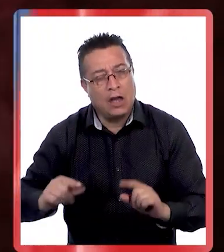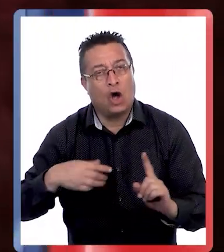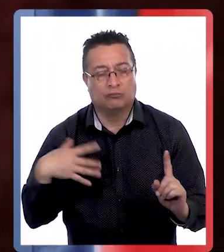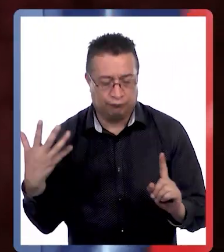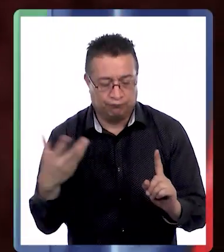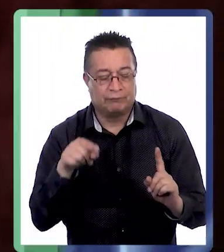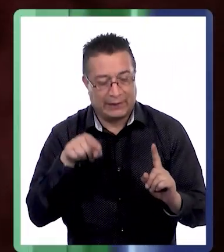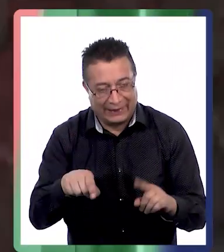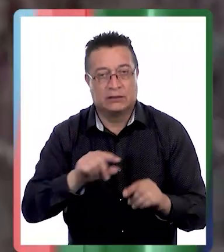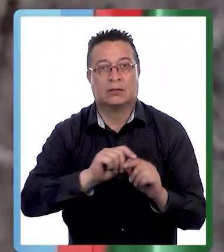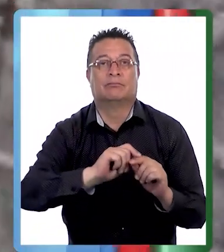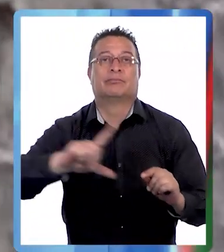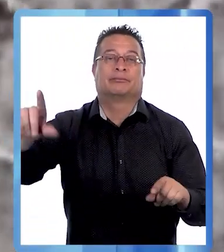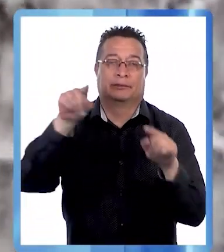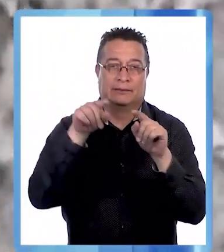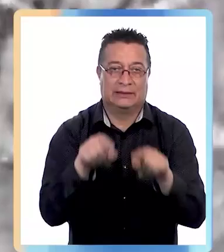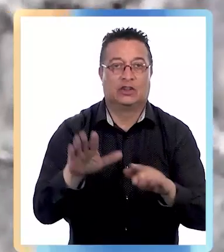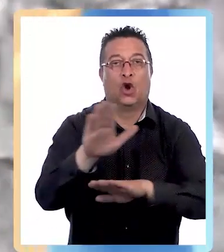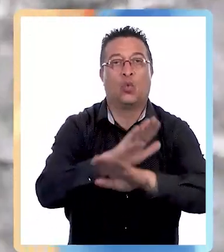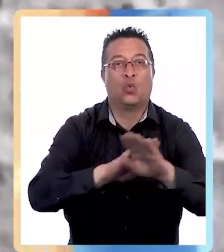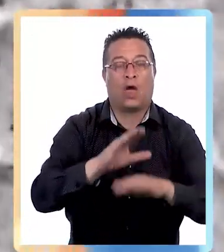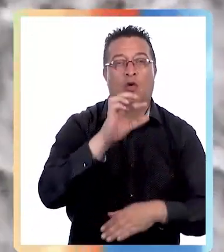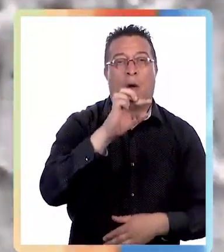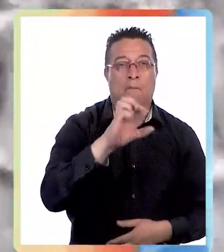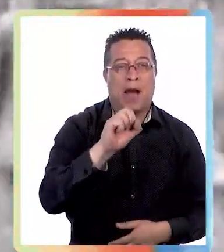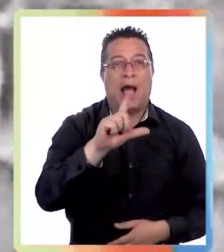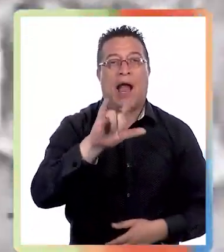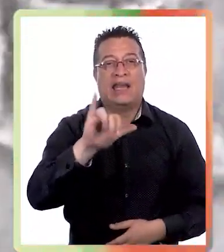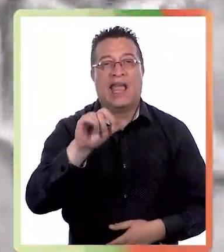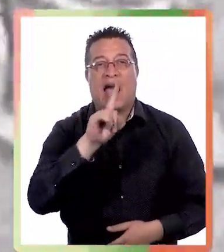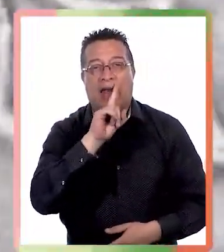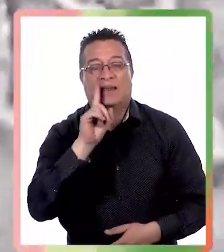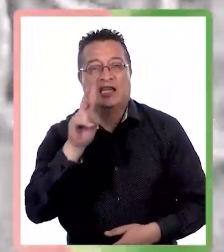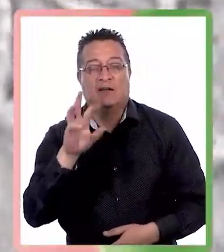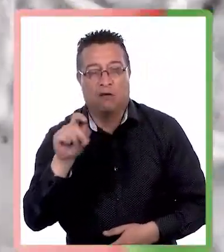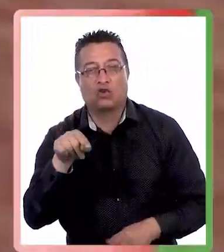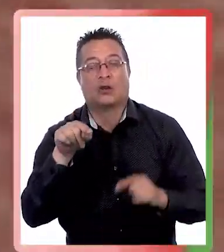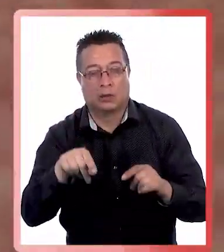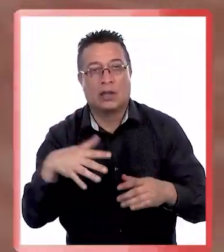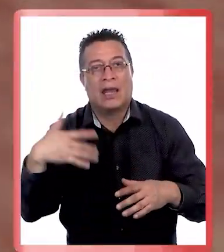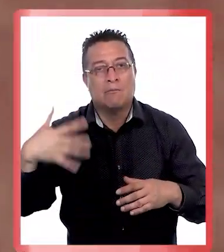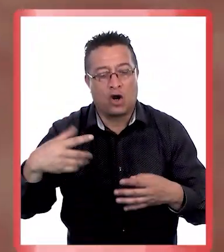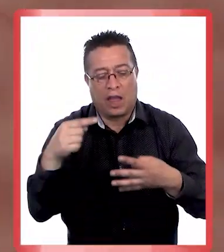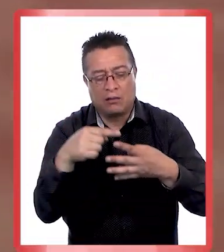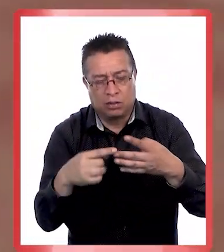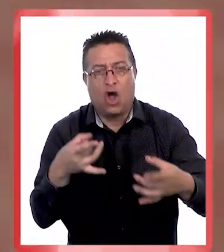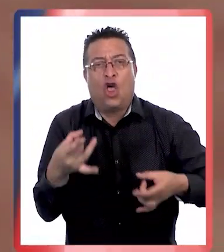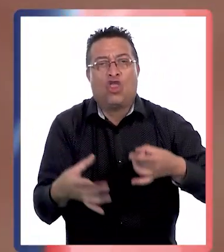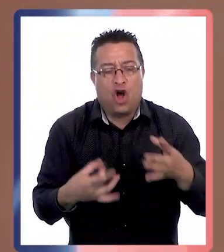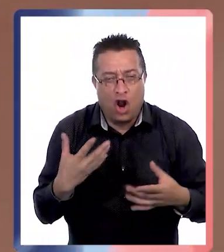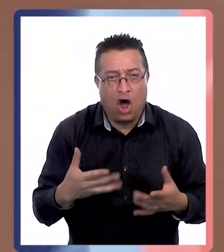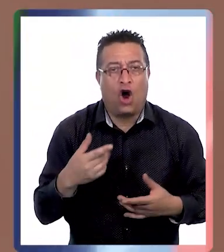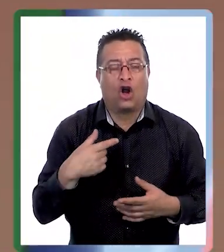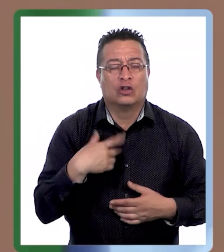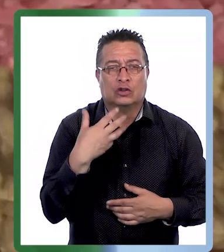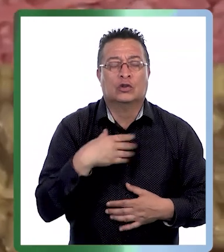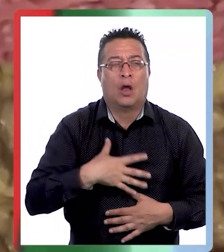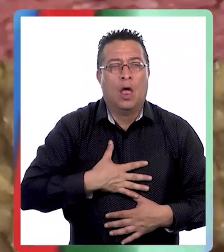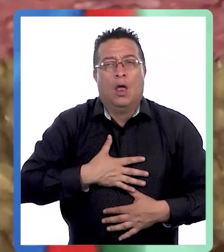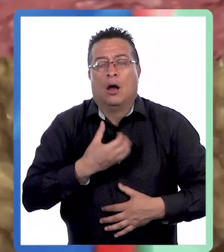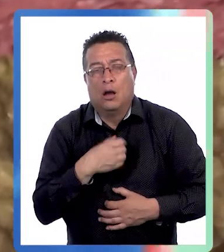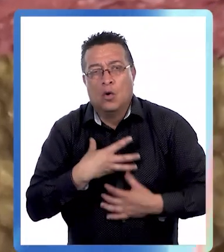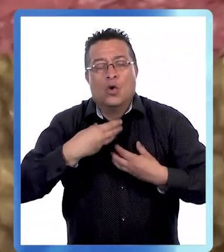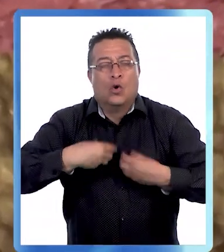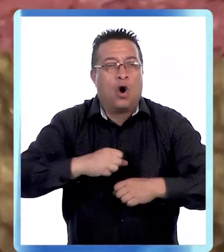más adecuado. Y rápidamente empezaron a controlarse los síntomas importantes, el dolor, las náuseas, el ahogo,